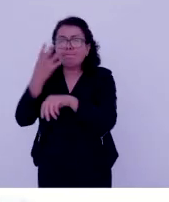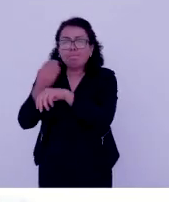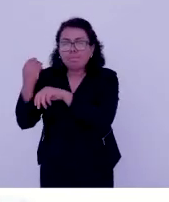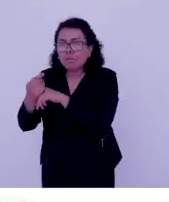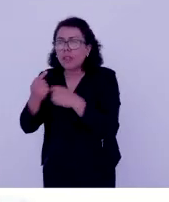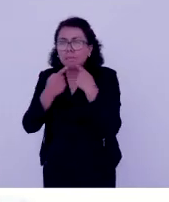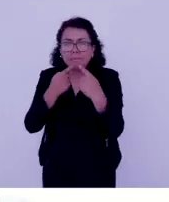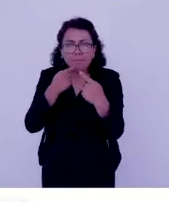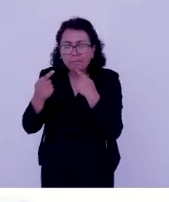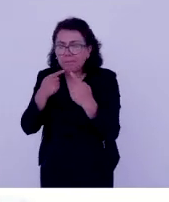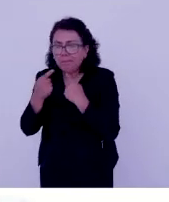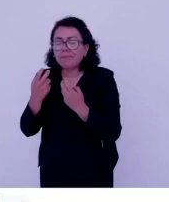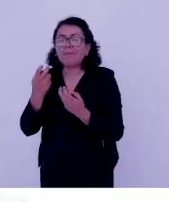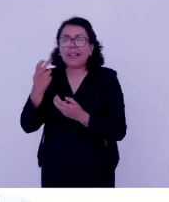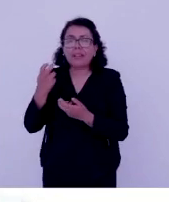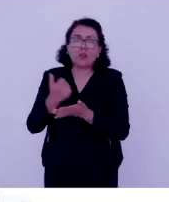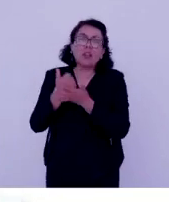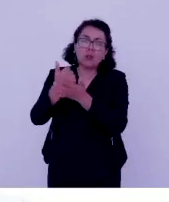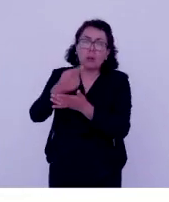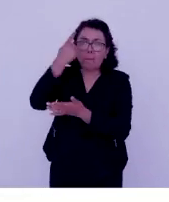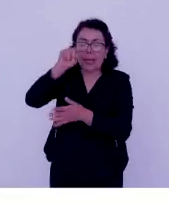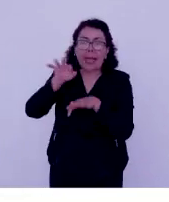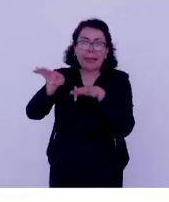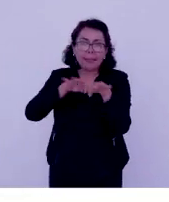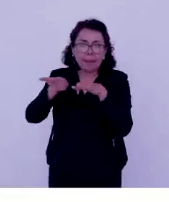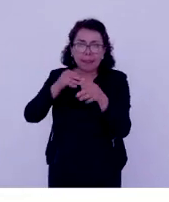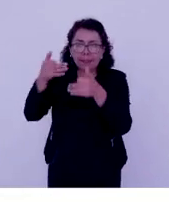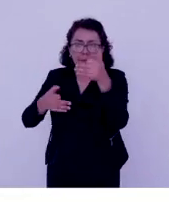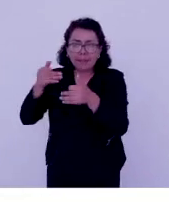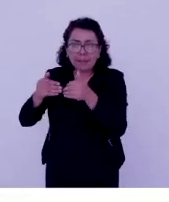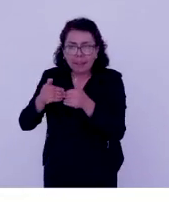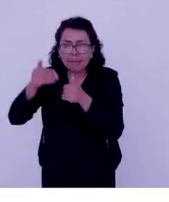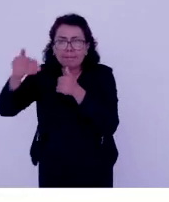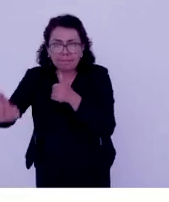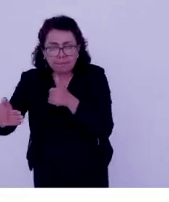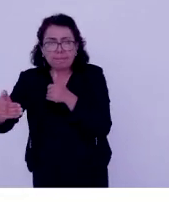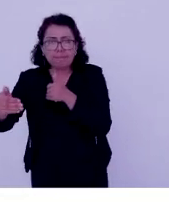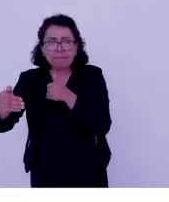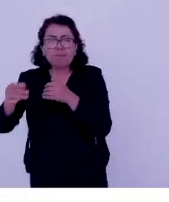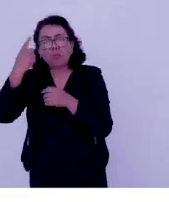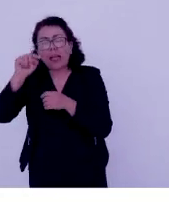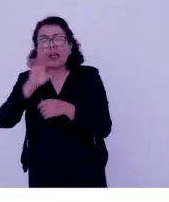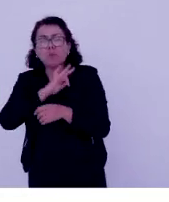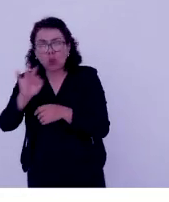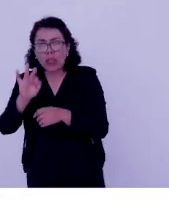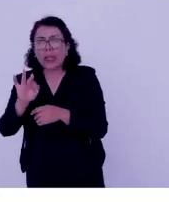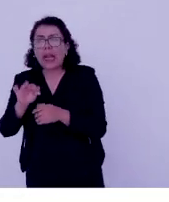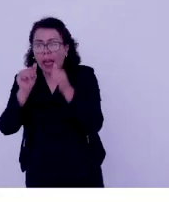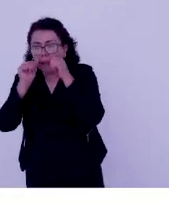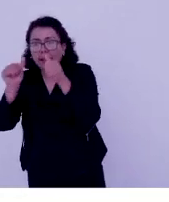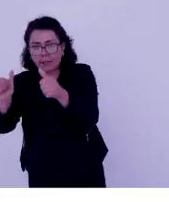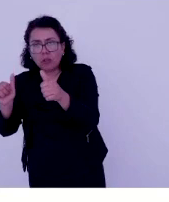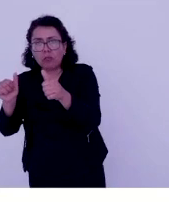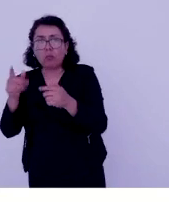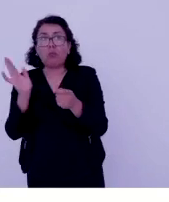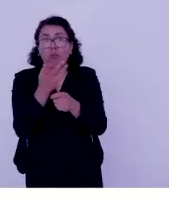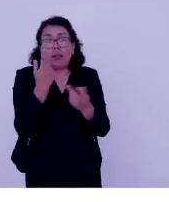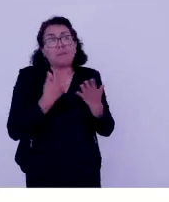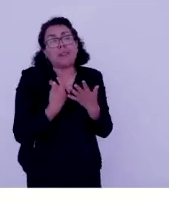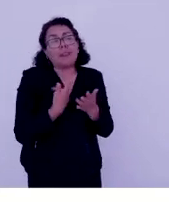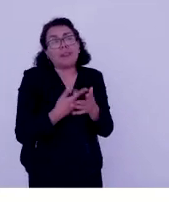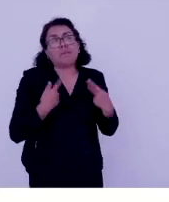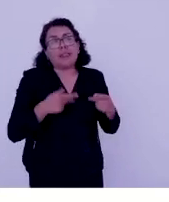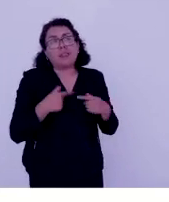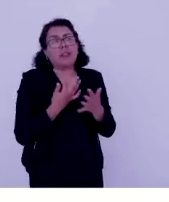dicho conocimiento lo que ha permitido agilizar el trabajo en la segunda instancia Igualmente para dar una mejor respuesta a quien está en espera de una